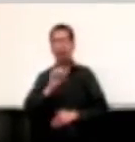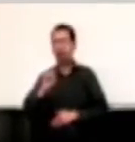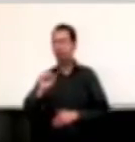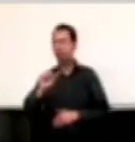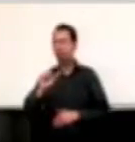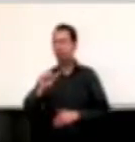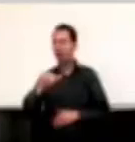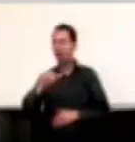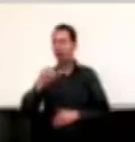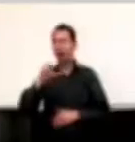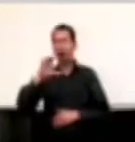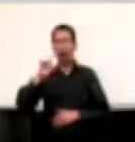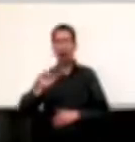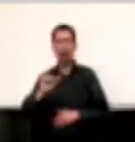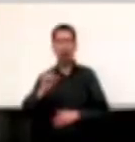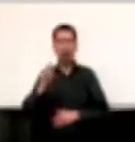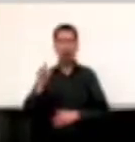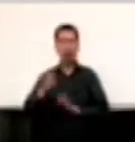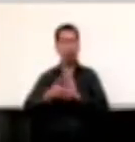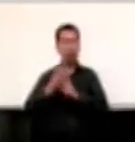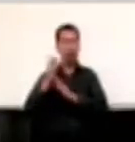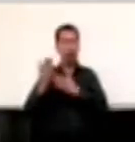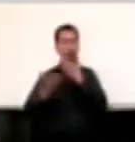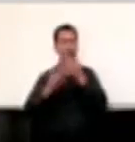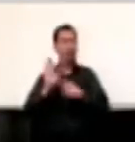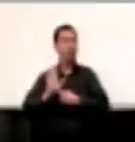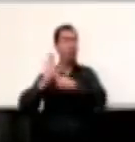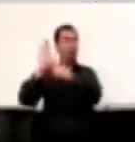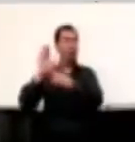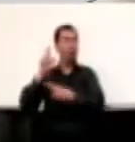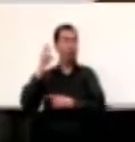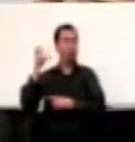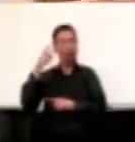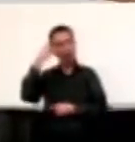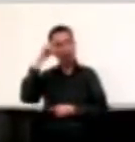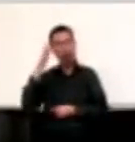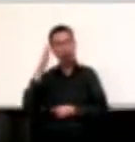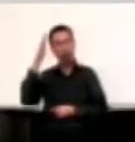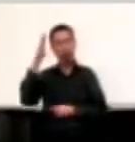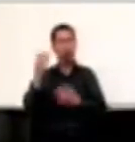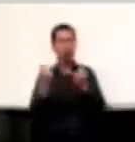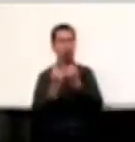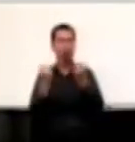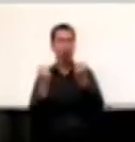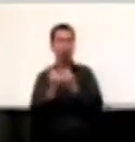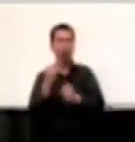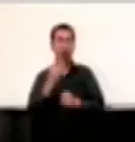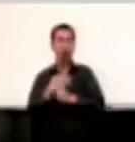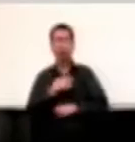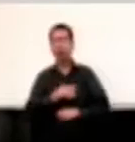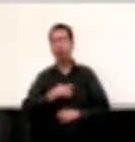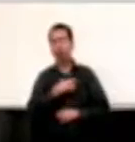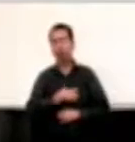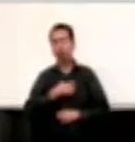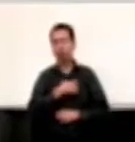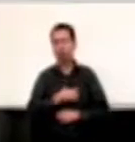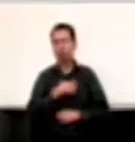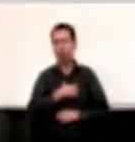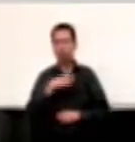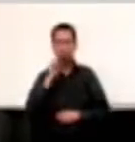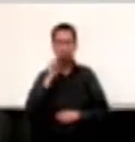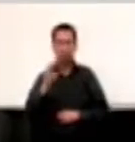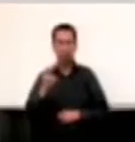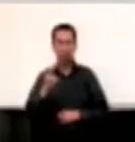de investigación presentando también la obra en los días futuros, pero él está muy contento también, seguramente viendo